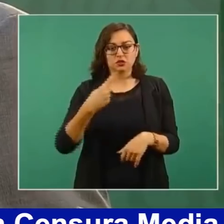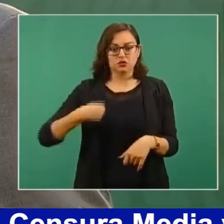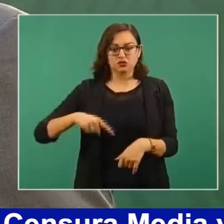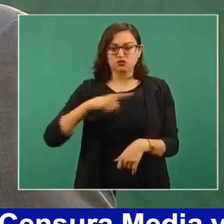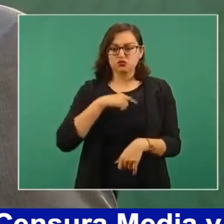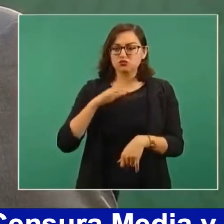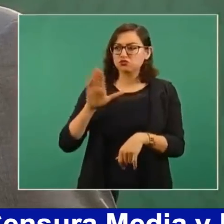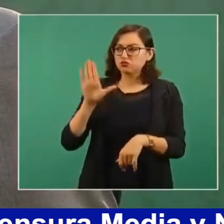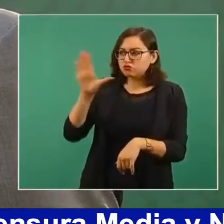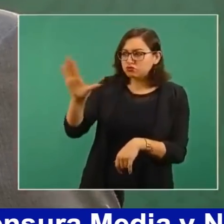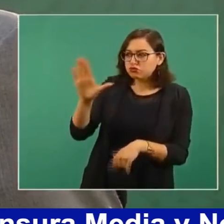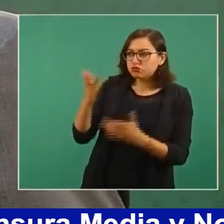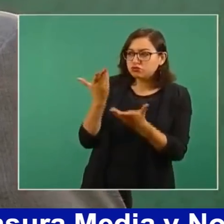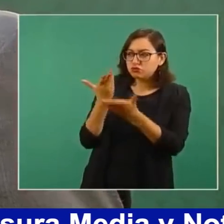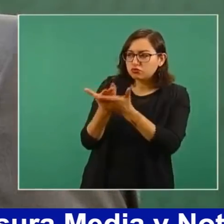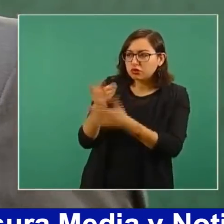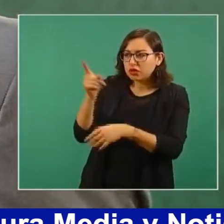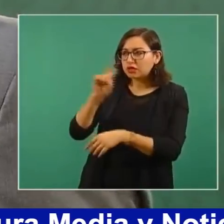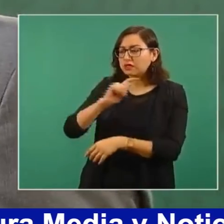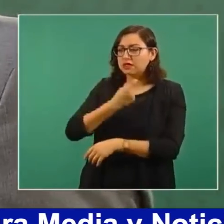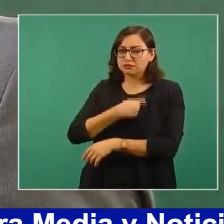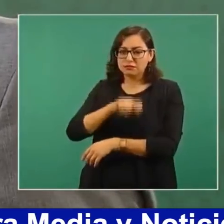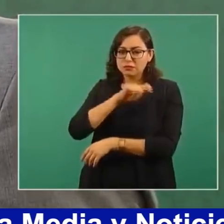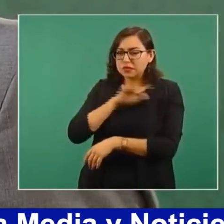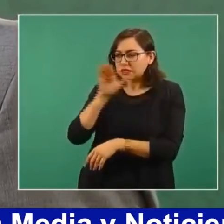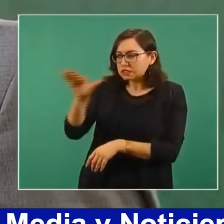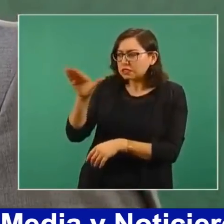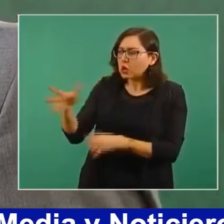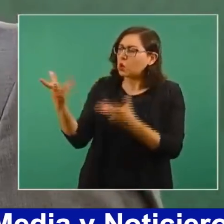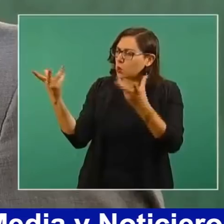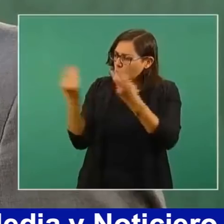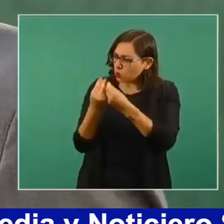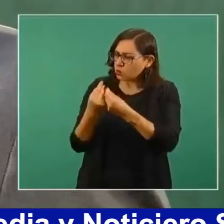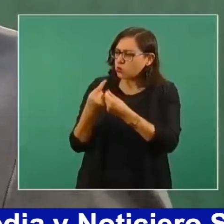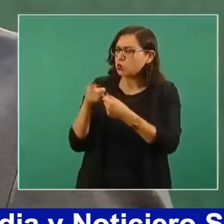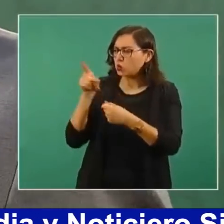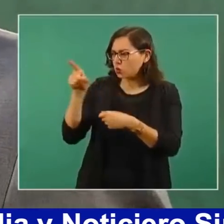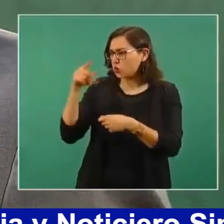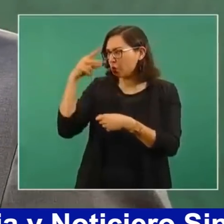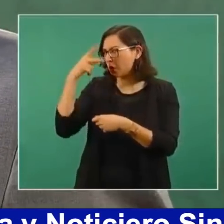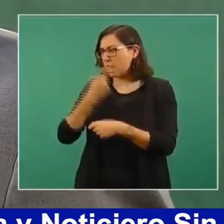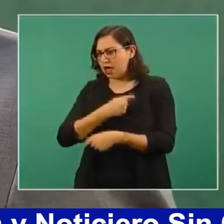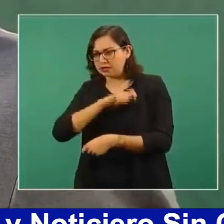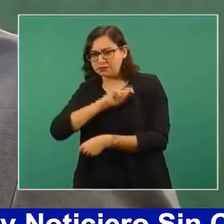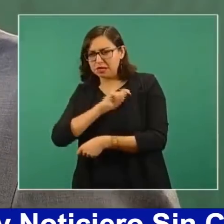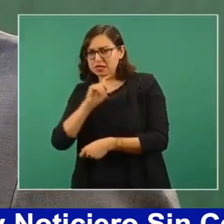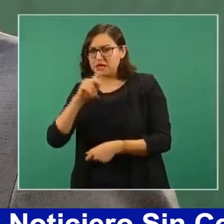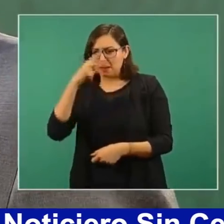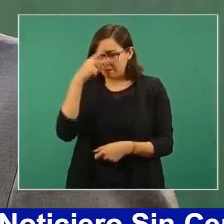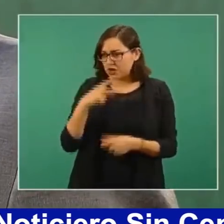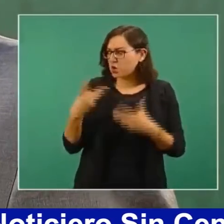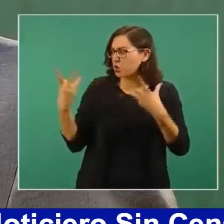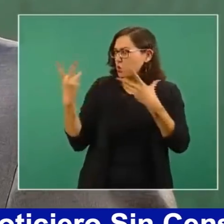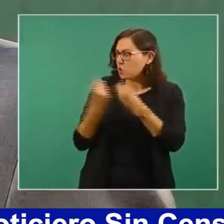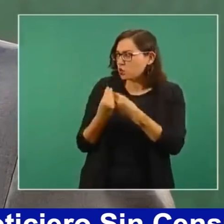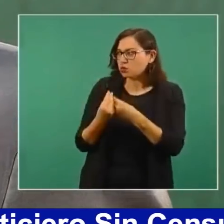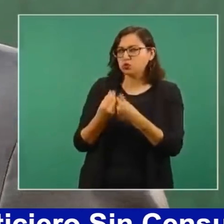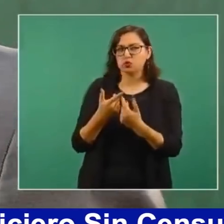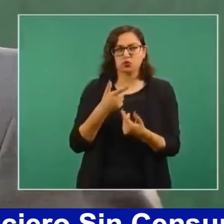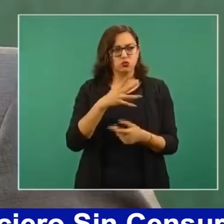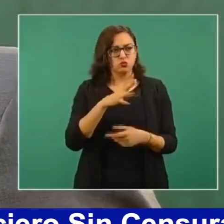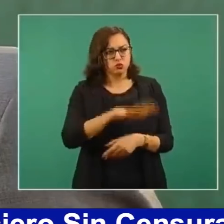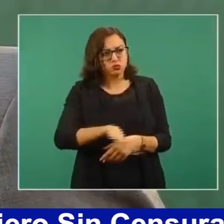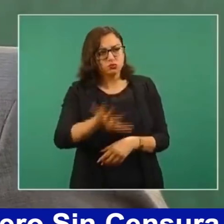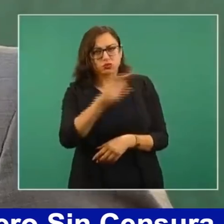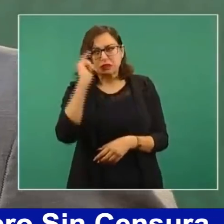conjuntamente una disculpa a los pueblos originarios por todos los abusos que se cometieron. Y